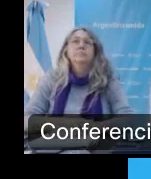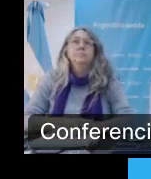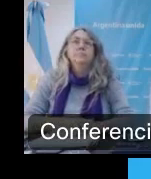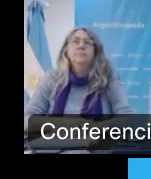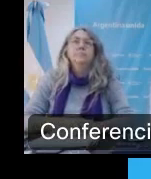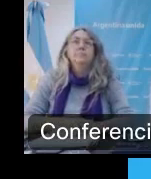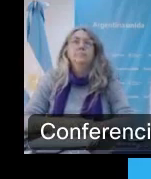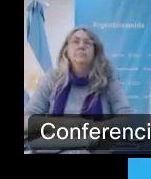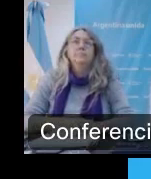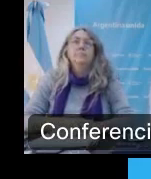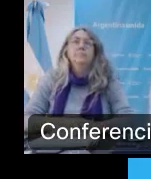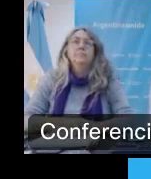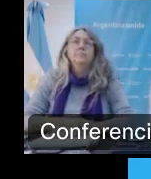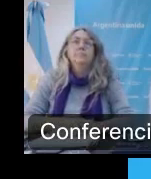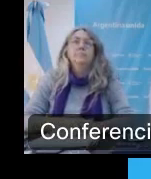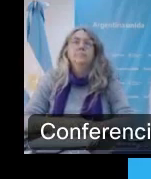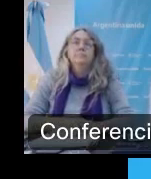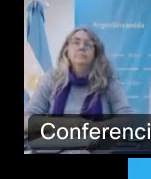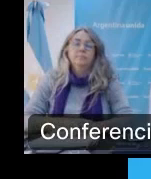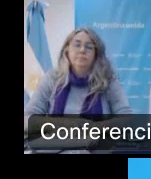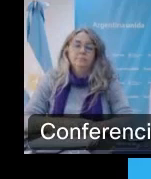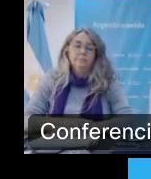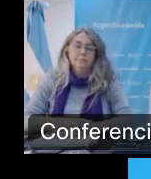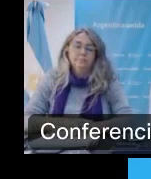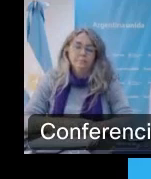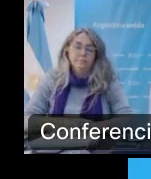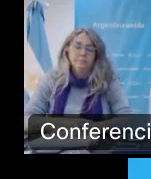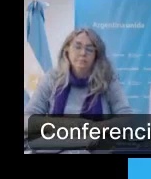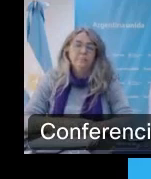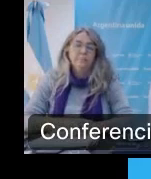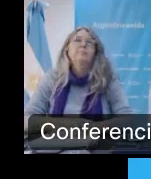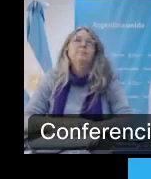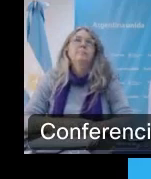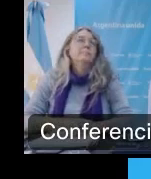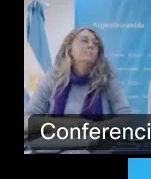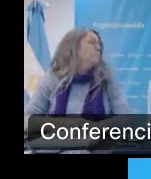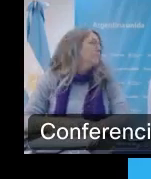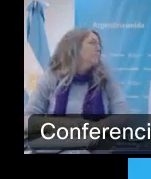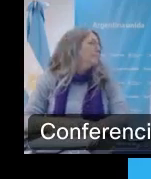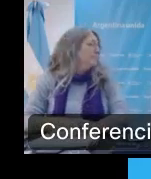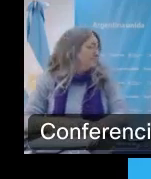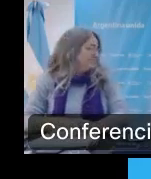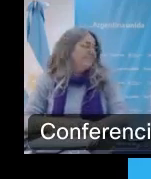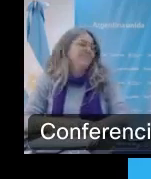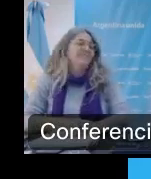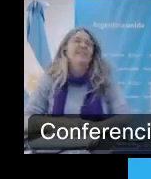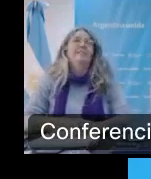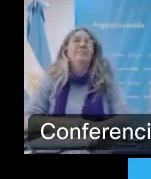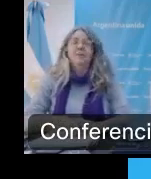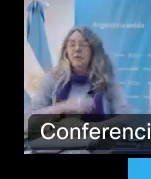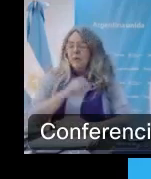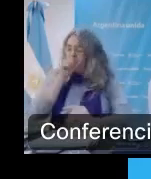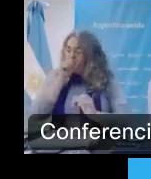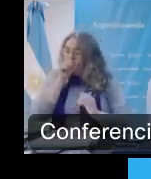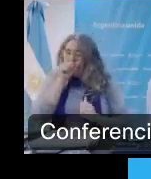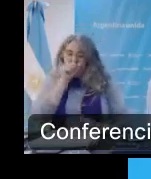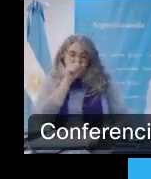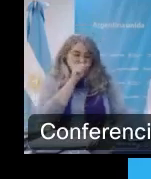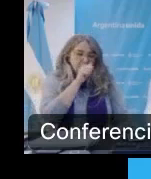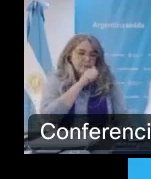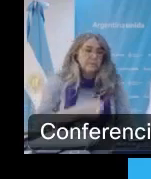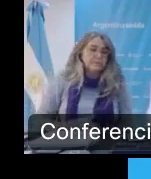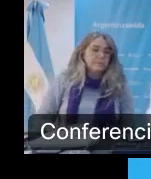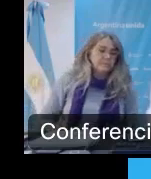problema? Y entonces, ¿qué alternativas de abordaje estamos proponiendo? Bueno, hasta acá fue un poco el arranque y ya